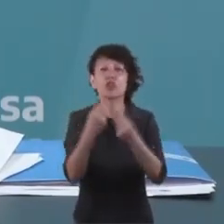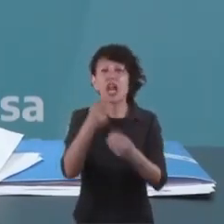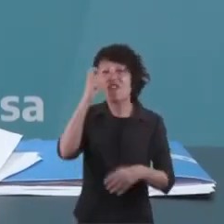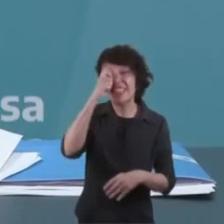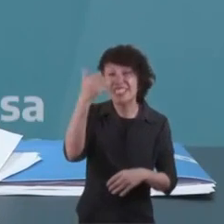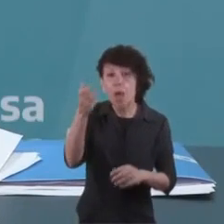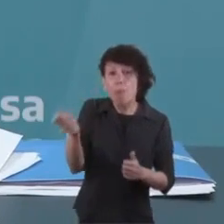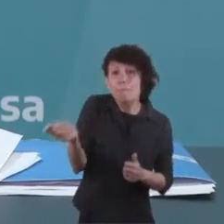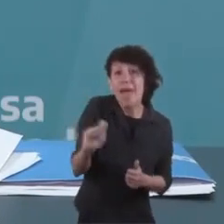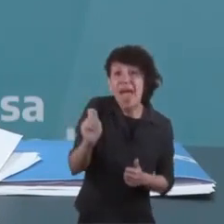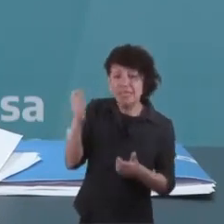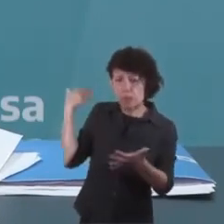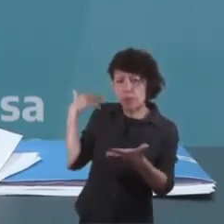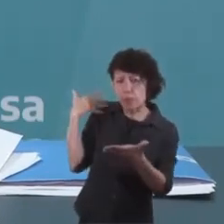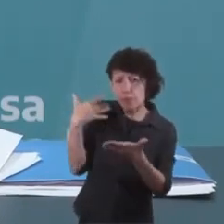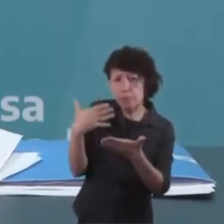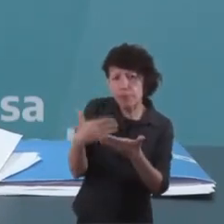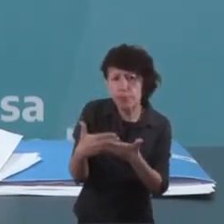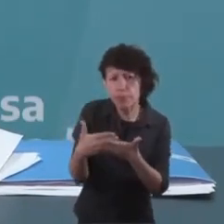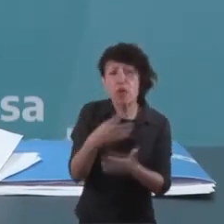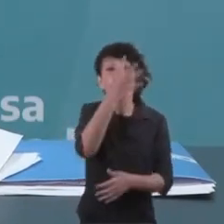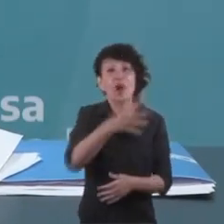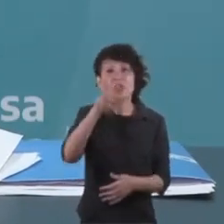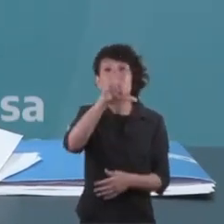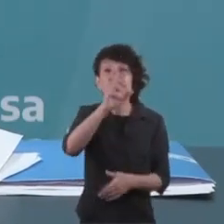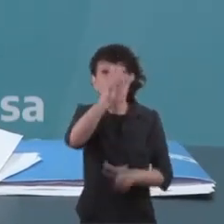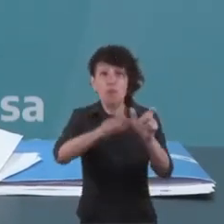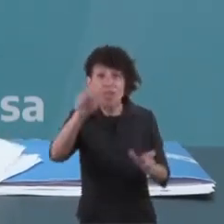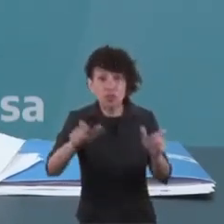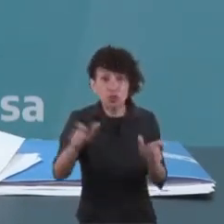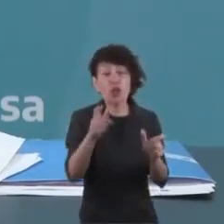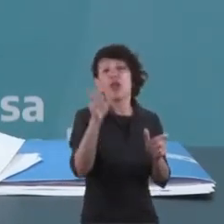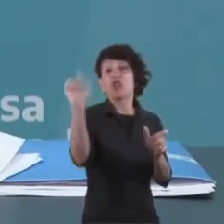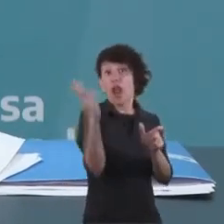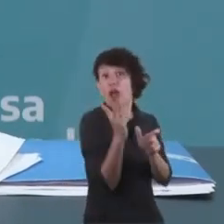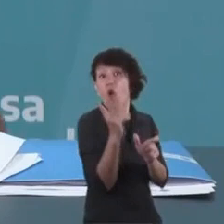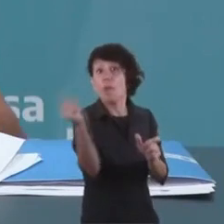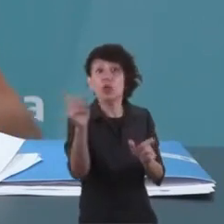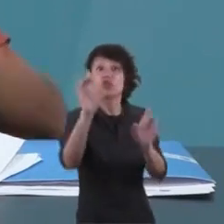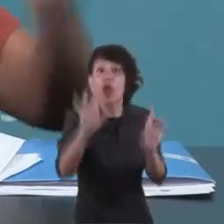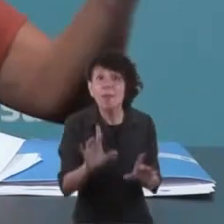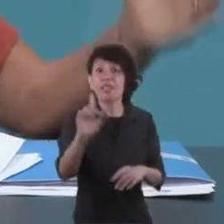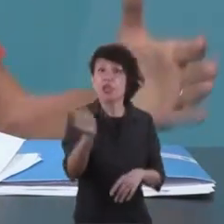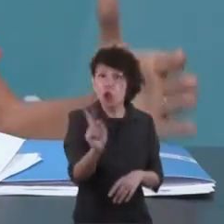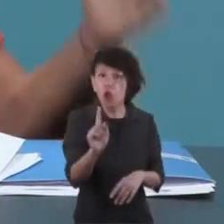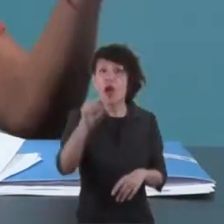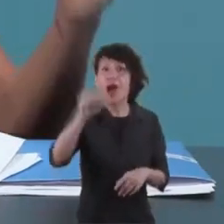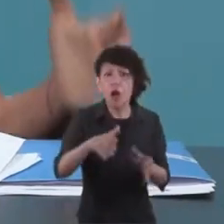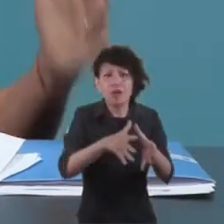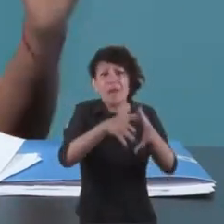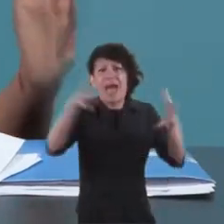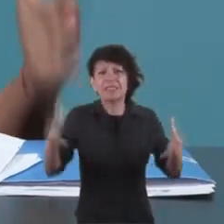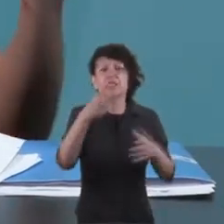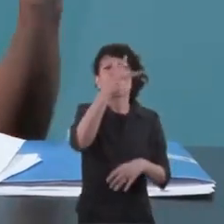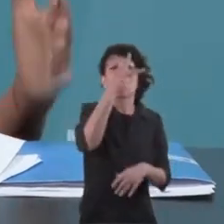consecutivos en donde ya no solamente 430 personas han comprado moneda extranjera sino que ese monto asciende a